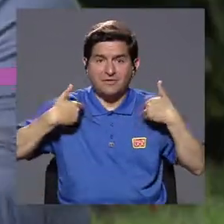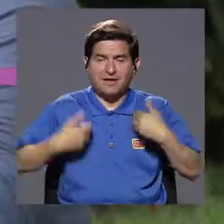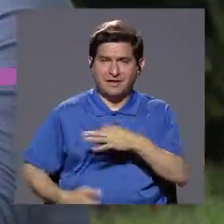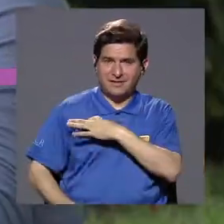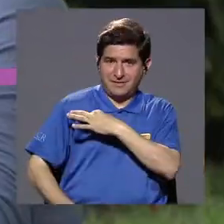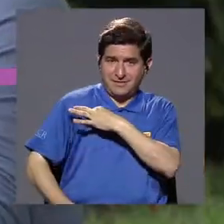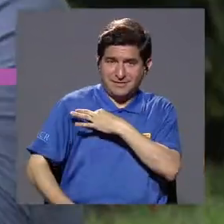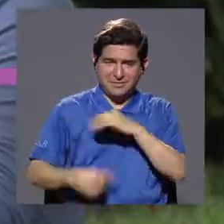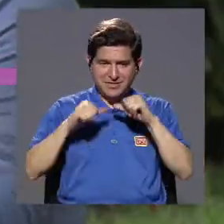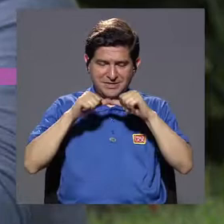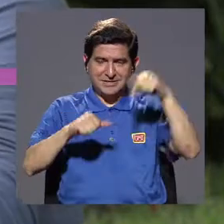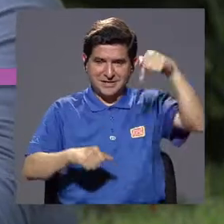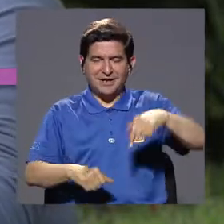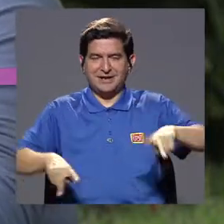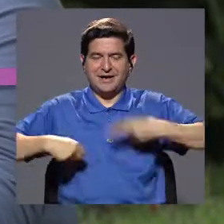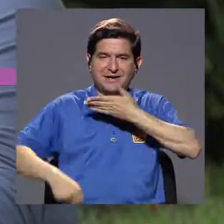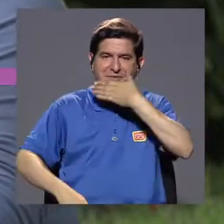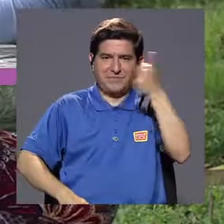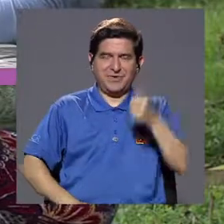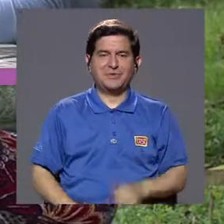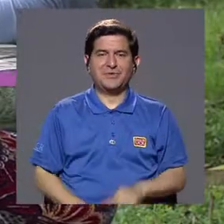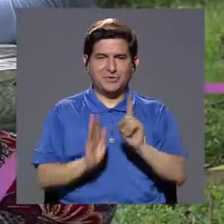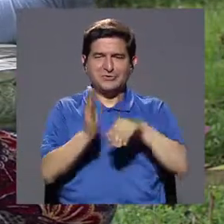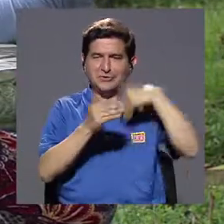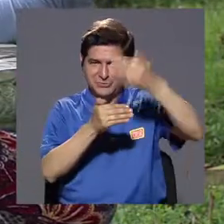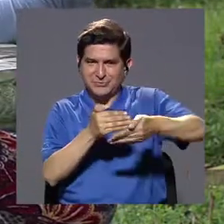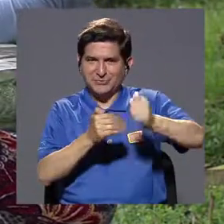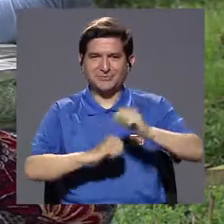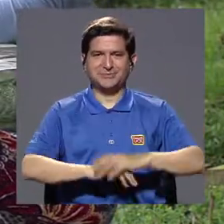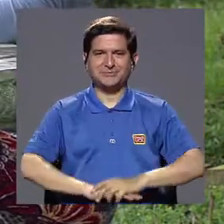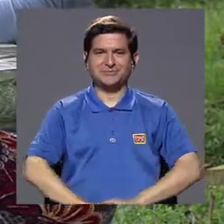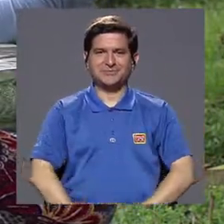los invito a que continúen con más de vivir memoria